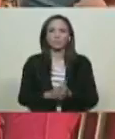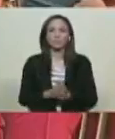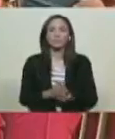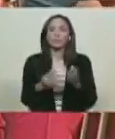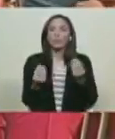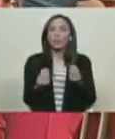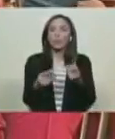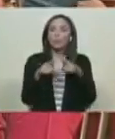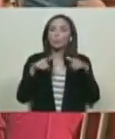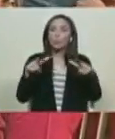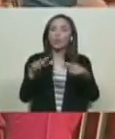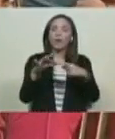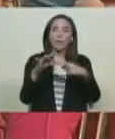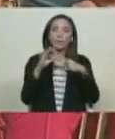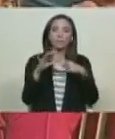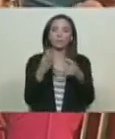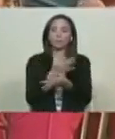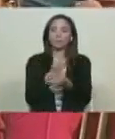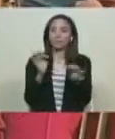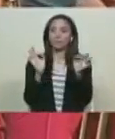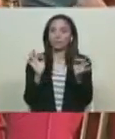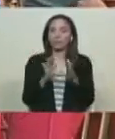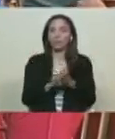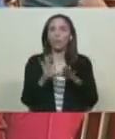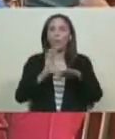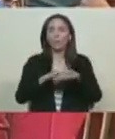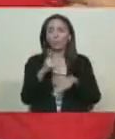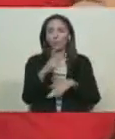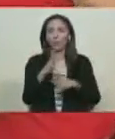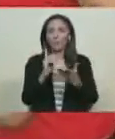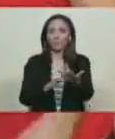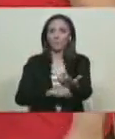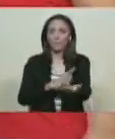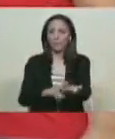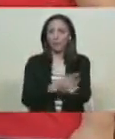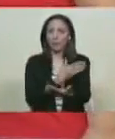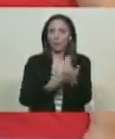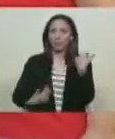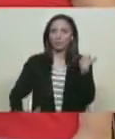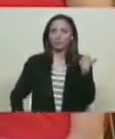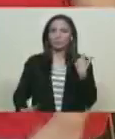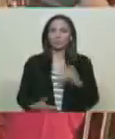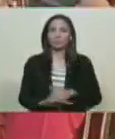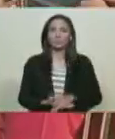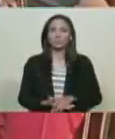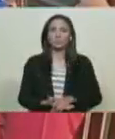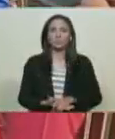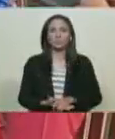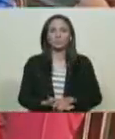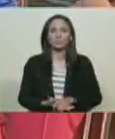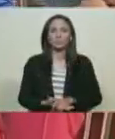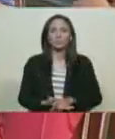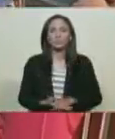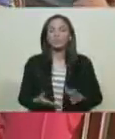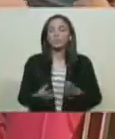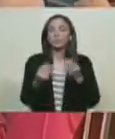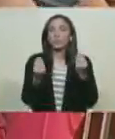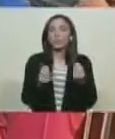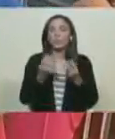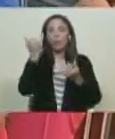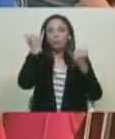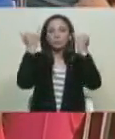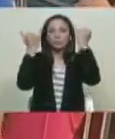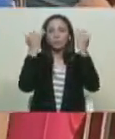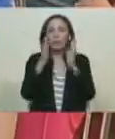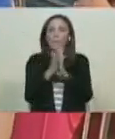especial, hermano presidente Nicolás Maduro, porque usted es mi hermano transportista y mi presidente, para poder explotar construcción